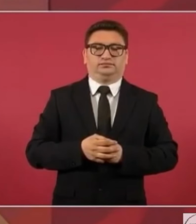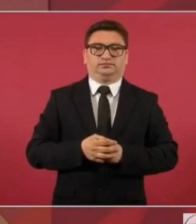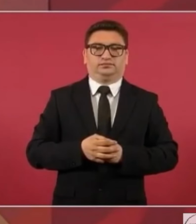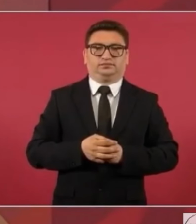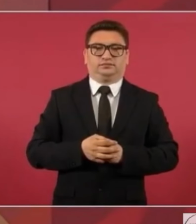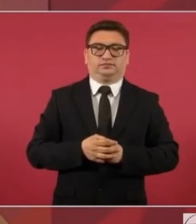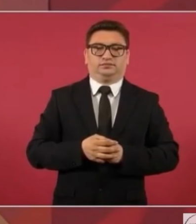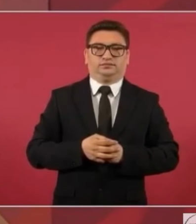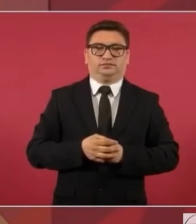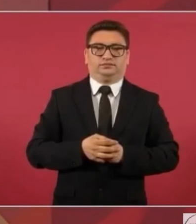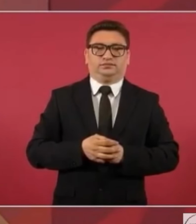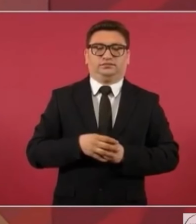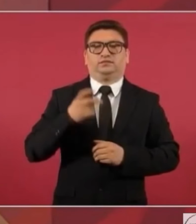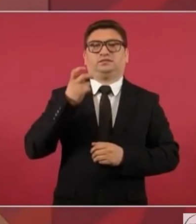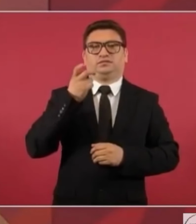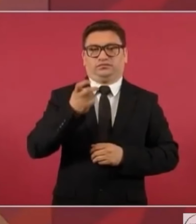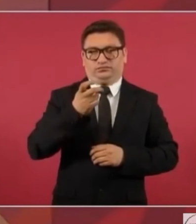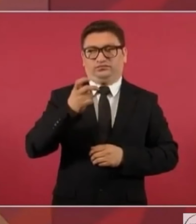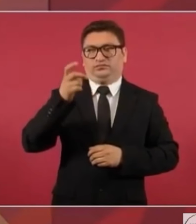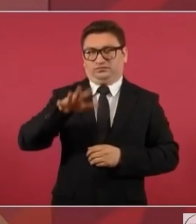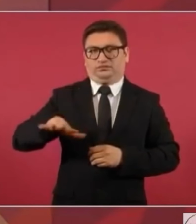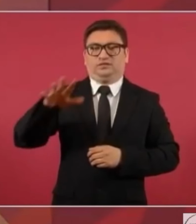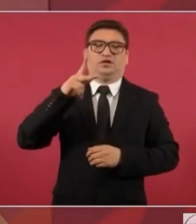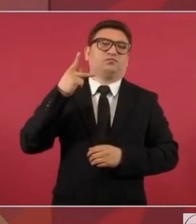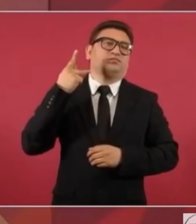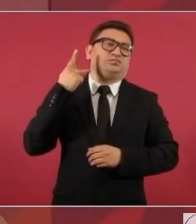Y los políticos